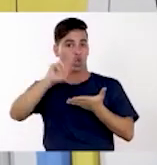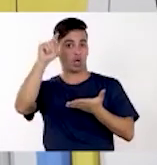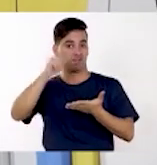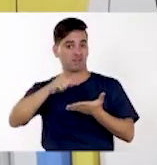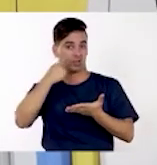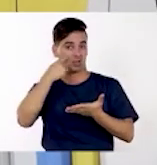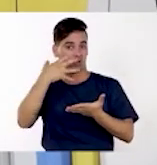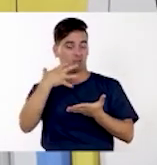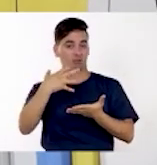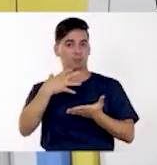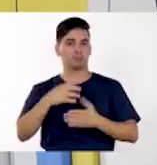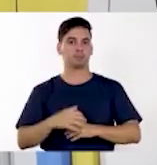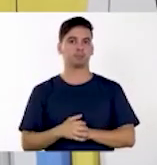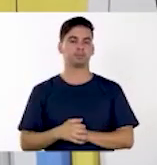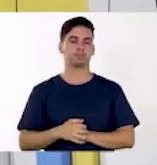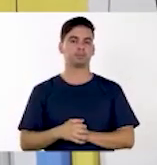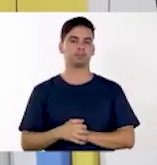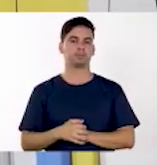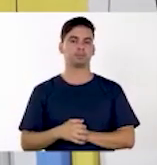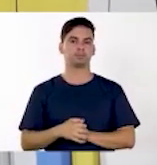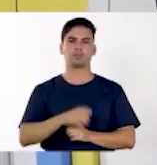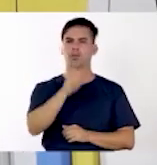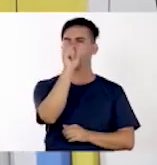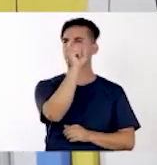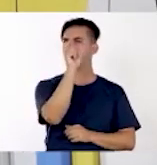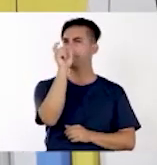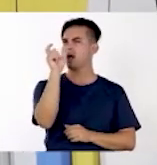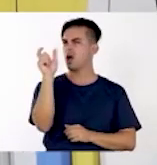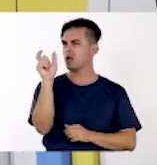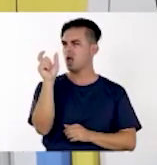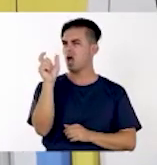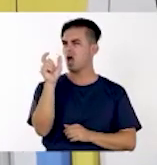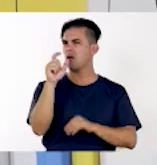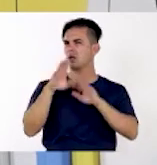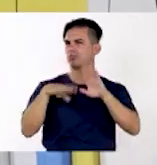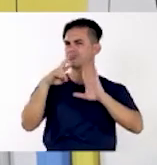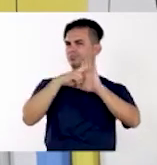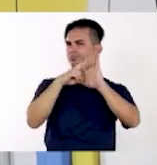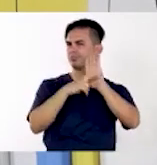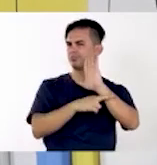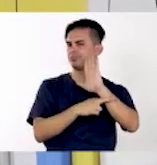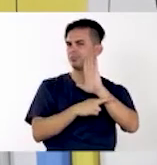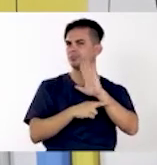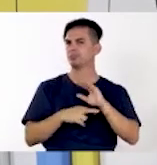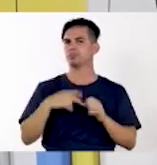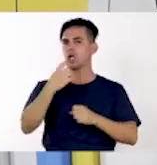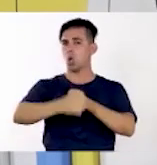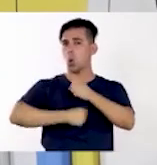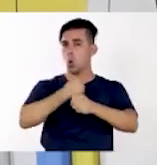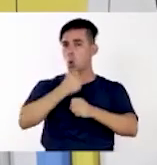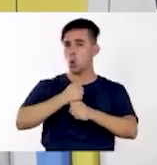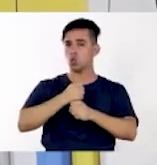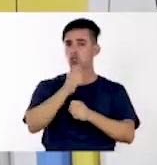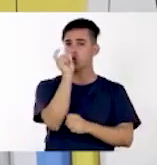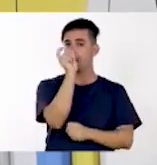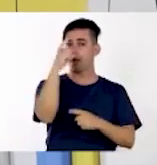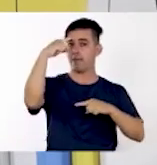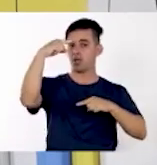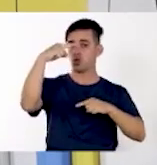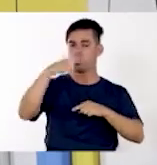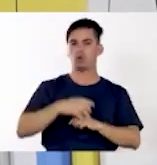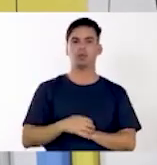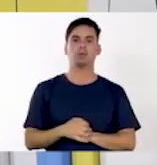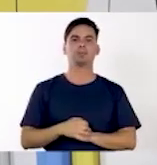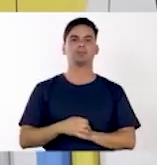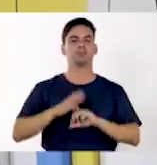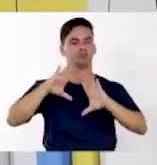ortografía en cuanto a las palabras sujetas a regla, el uso de las mayúsculas, todo eso lo vamos